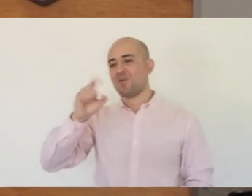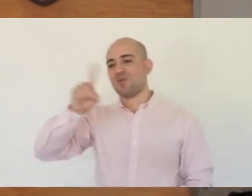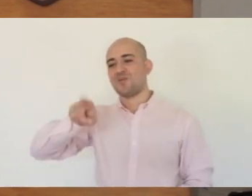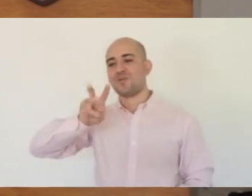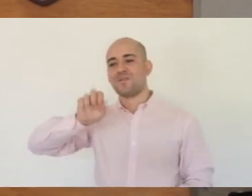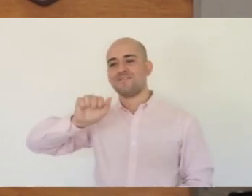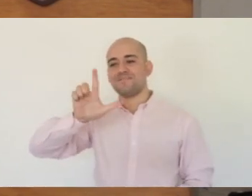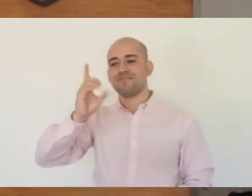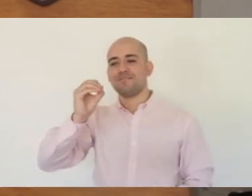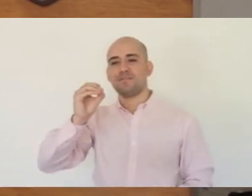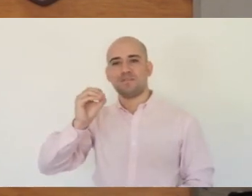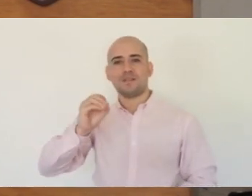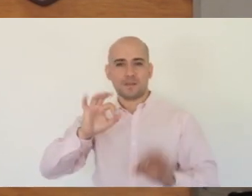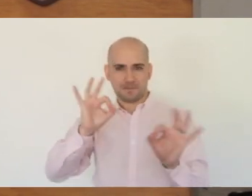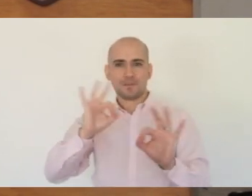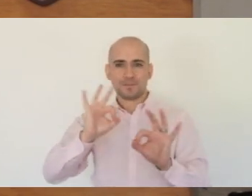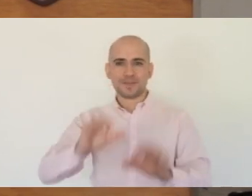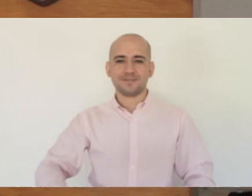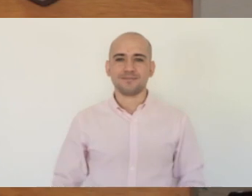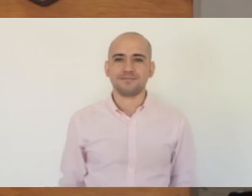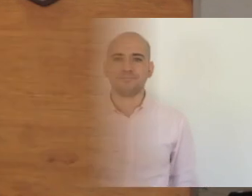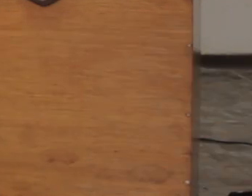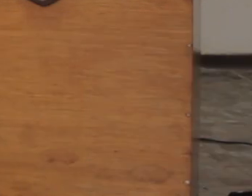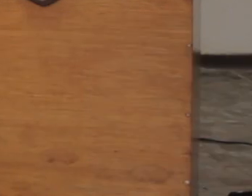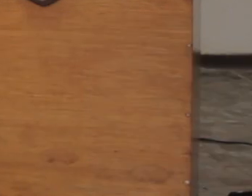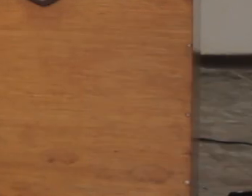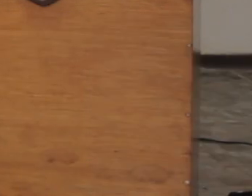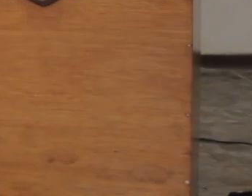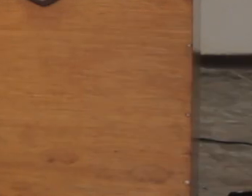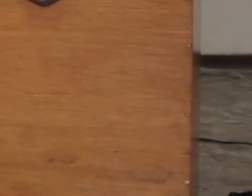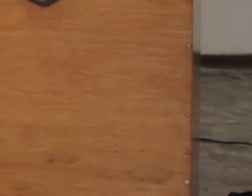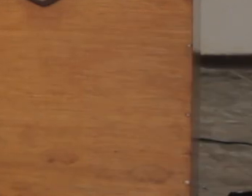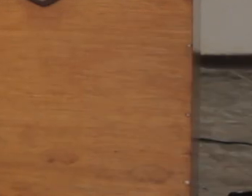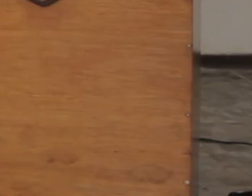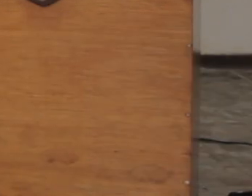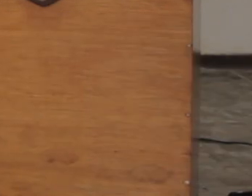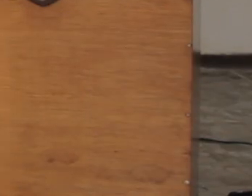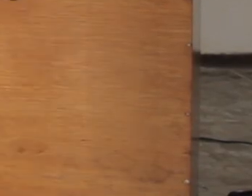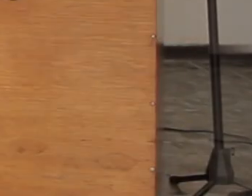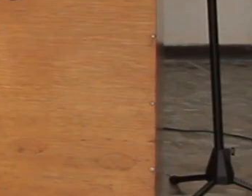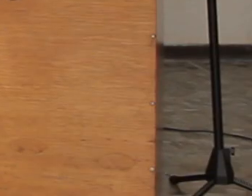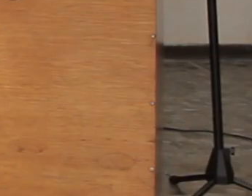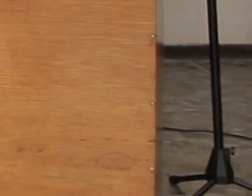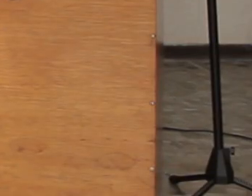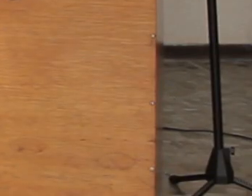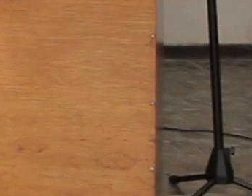las palabras nuestro líder curricular, el señor director Don Osvaldo Poblete Espina.